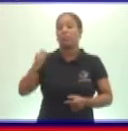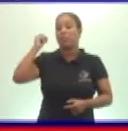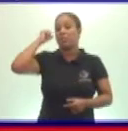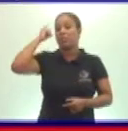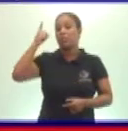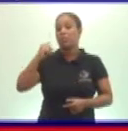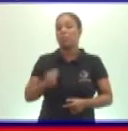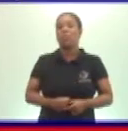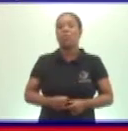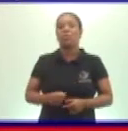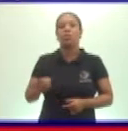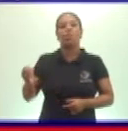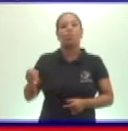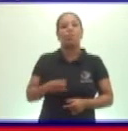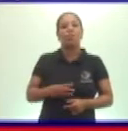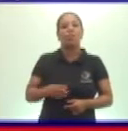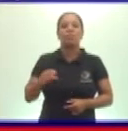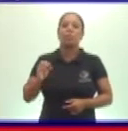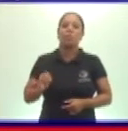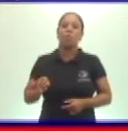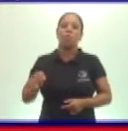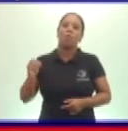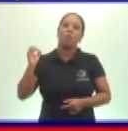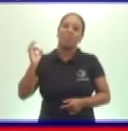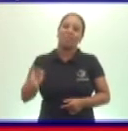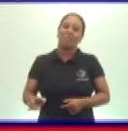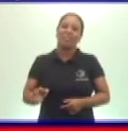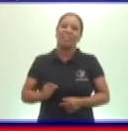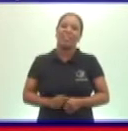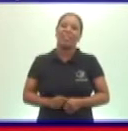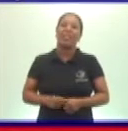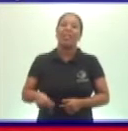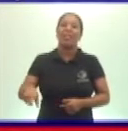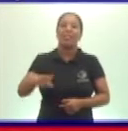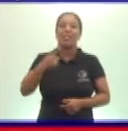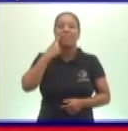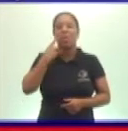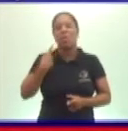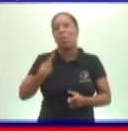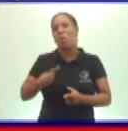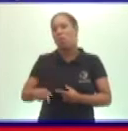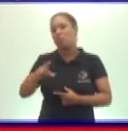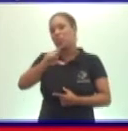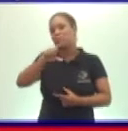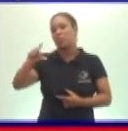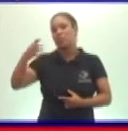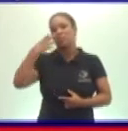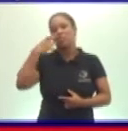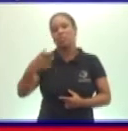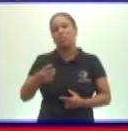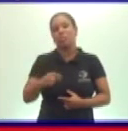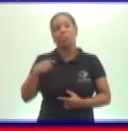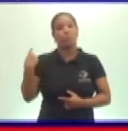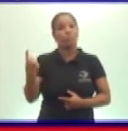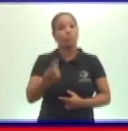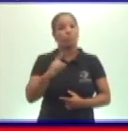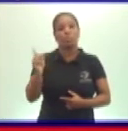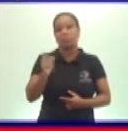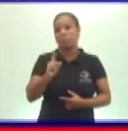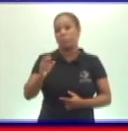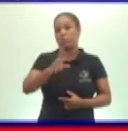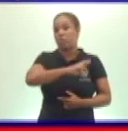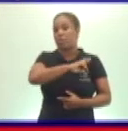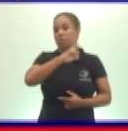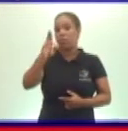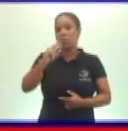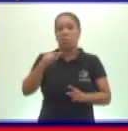son falsas y verdaderas. Y ahí vienen otros conceptos esenciales. Nosotros no somos revolucionarios